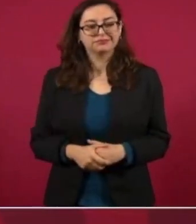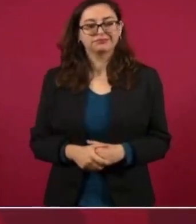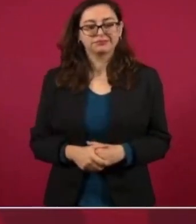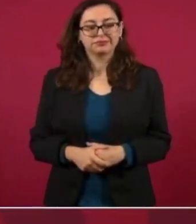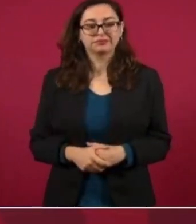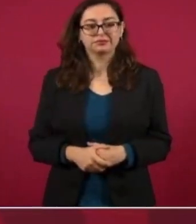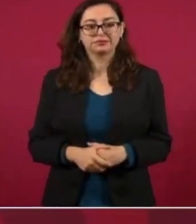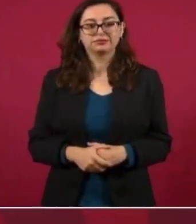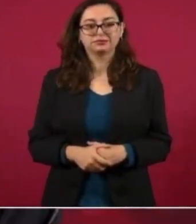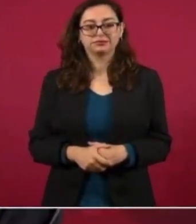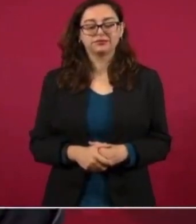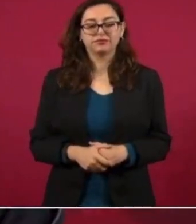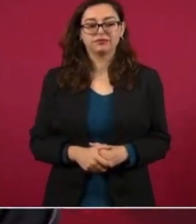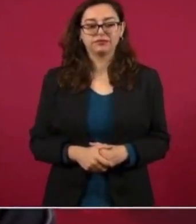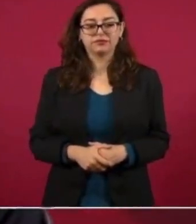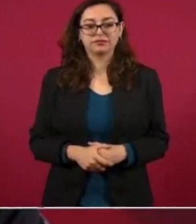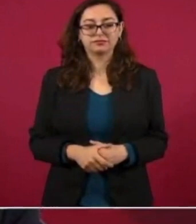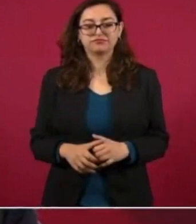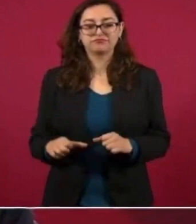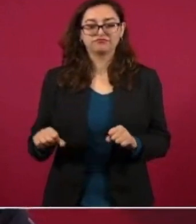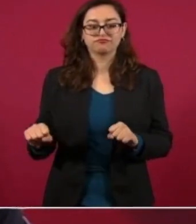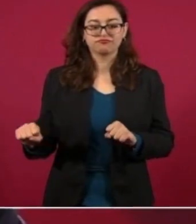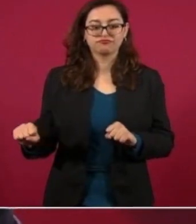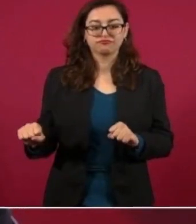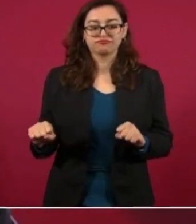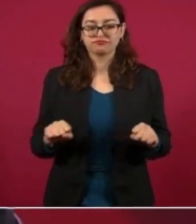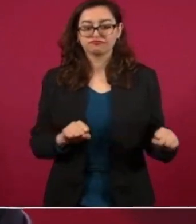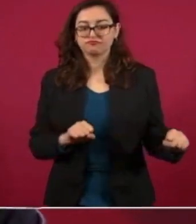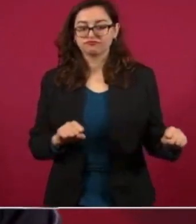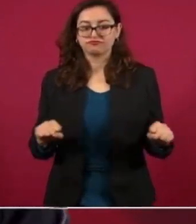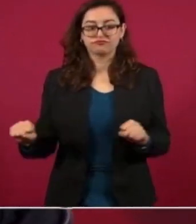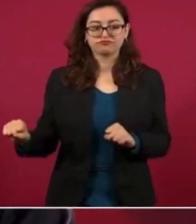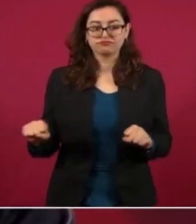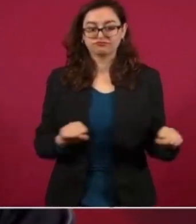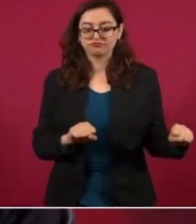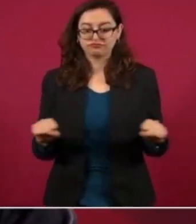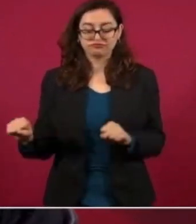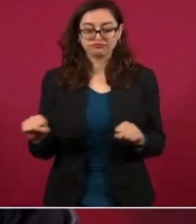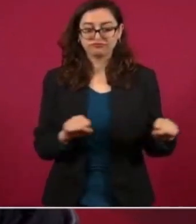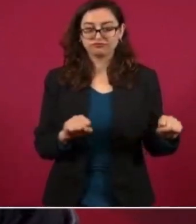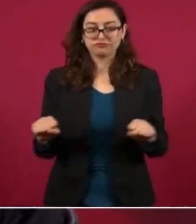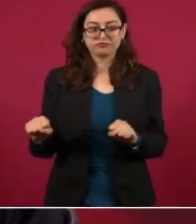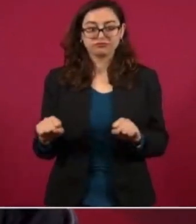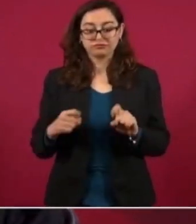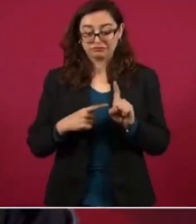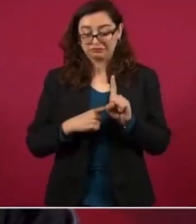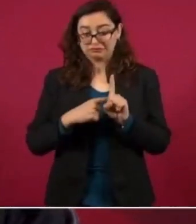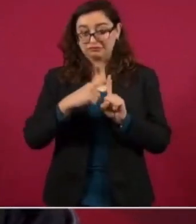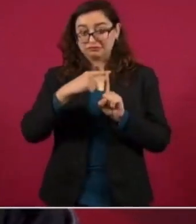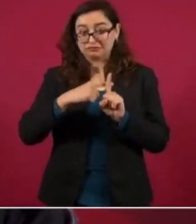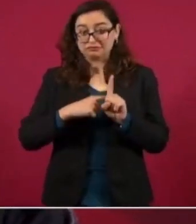porque fue como aquí se dijo, un temblor de